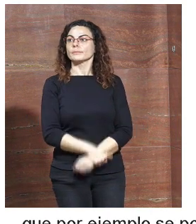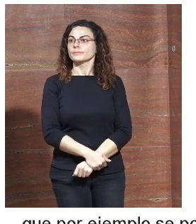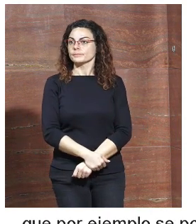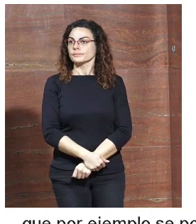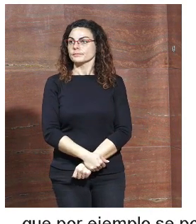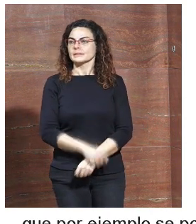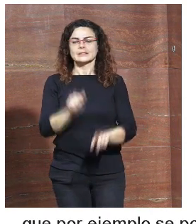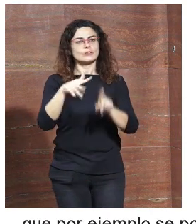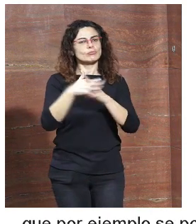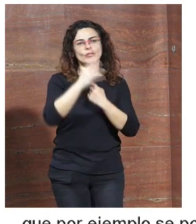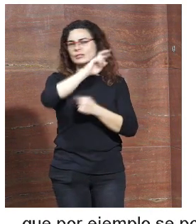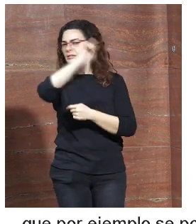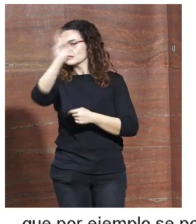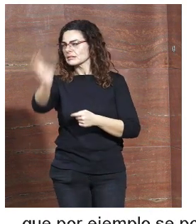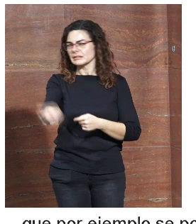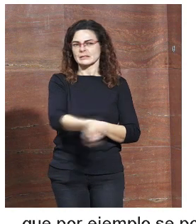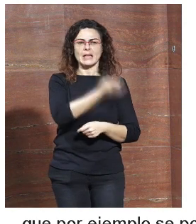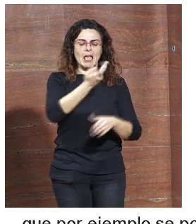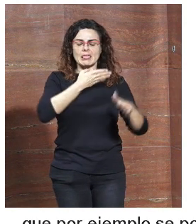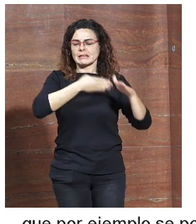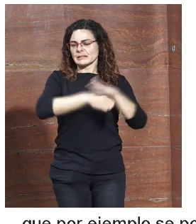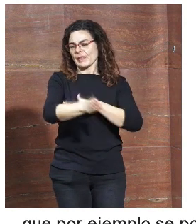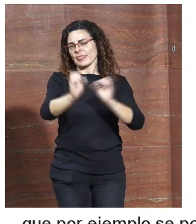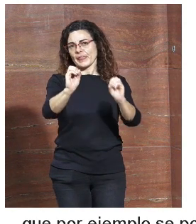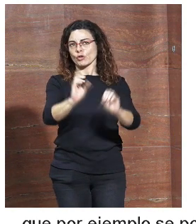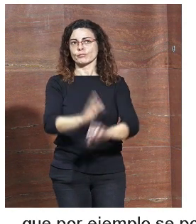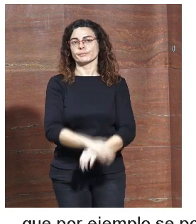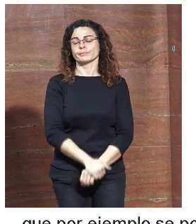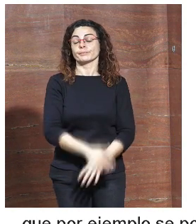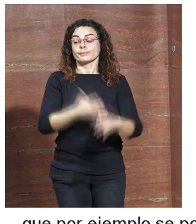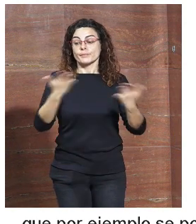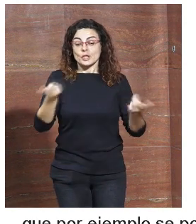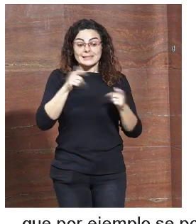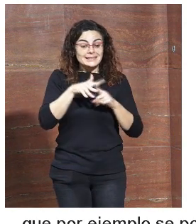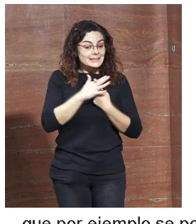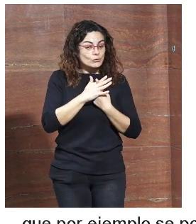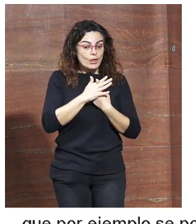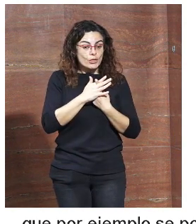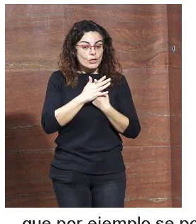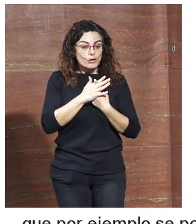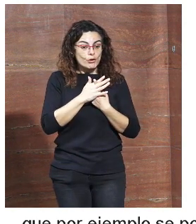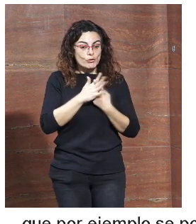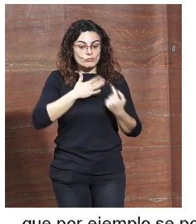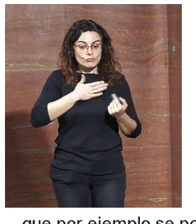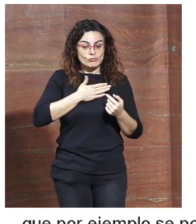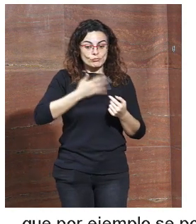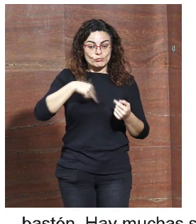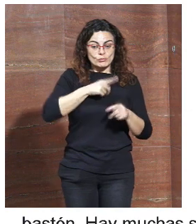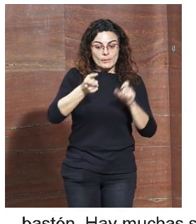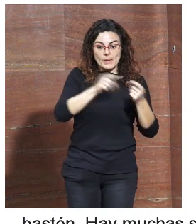Hay muchas situaciones que es que no son nada accesibles, pero es una situación muy parecida a la nuestra, a